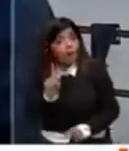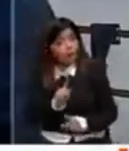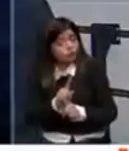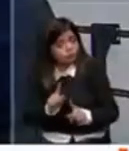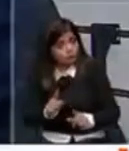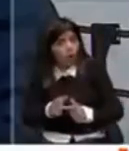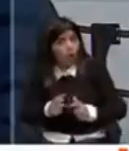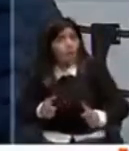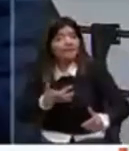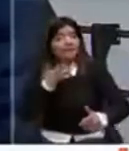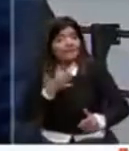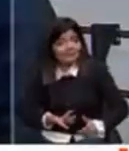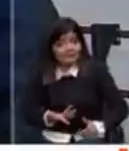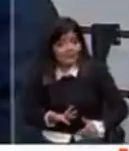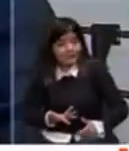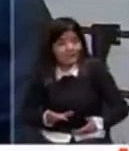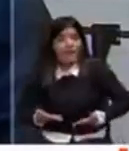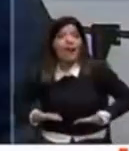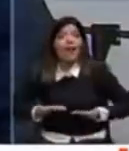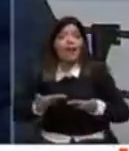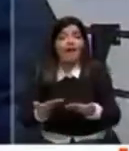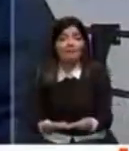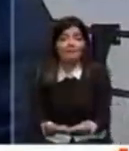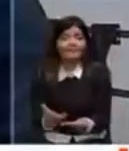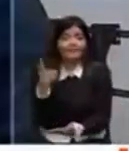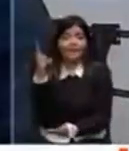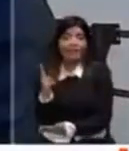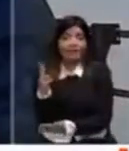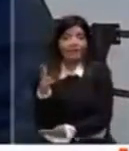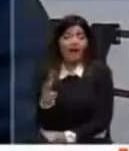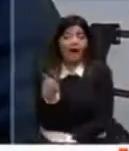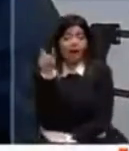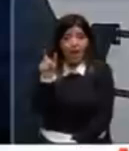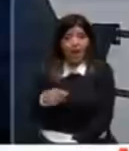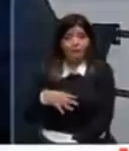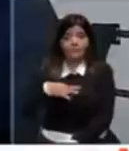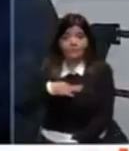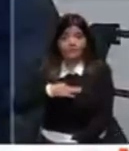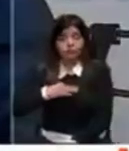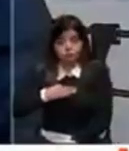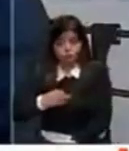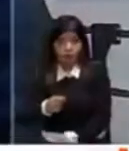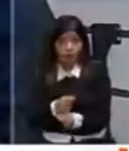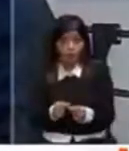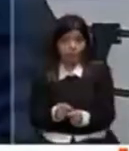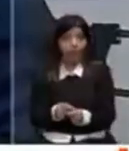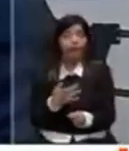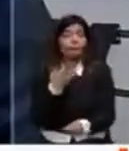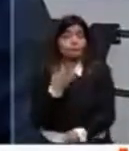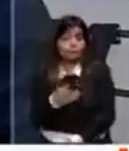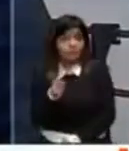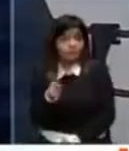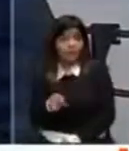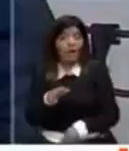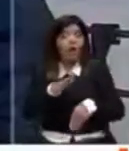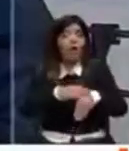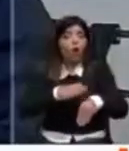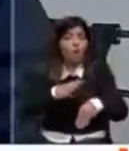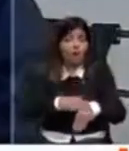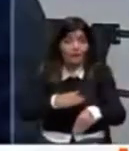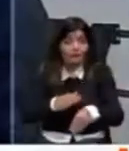aumentado es la entrega de las armas al ciudadano que adquiere un arma. ya que los permisos,